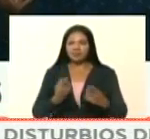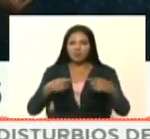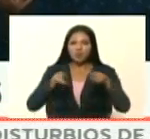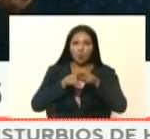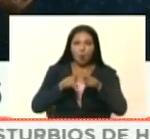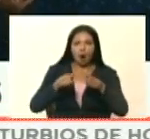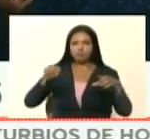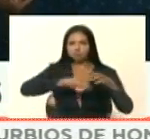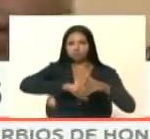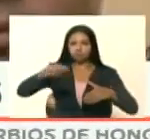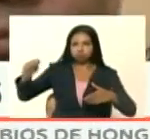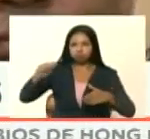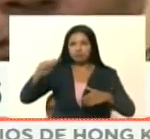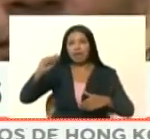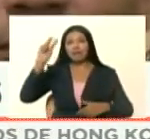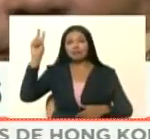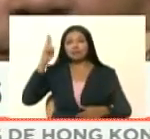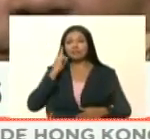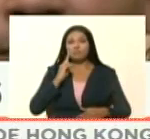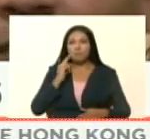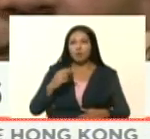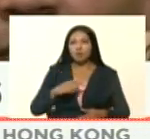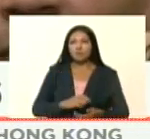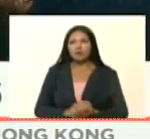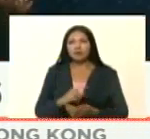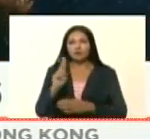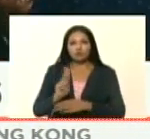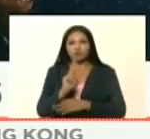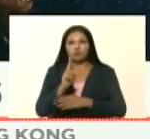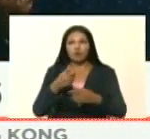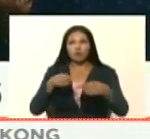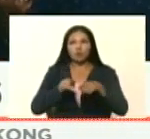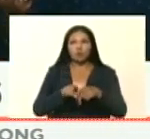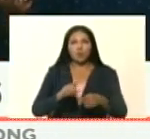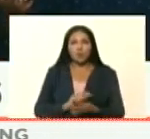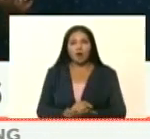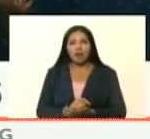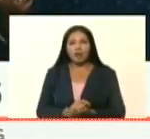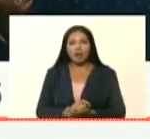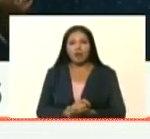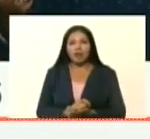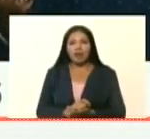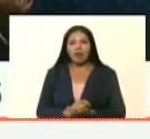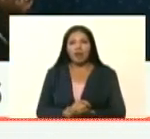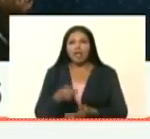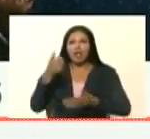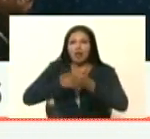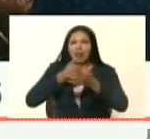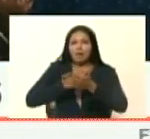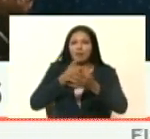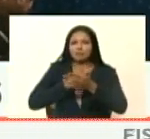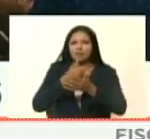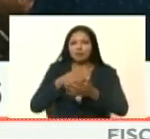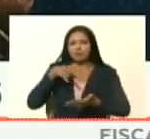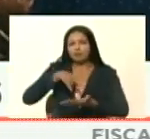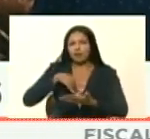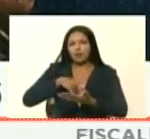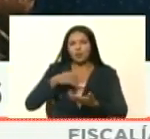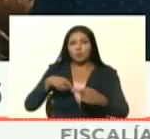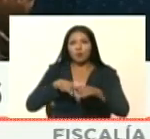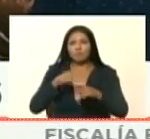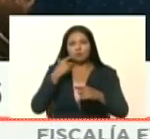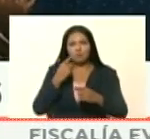sable del libertador Simón Bolívar, del sable que utilizó en la batalla de Carabobo. Pero